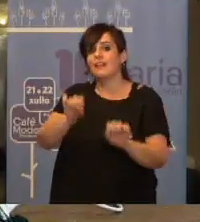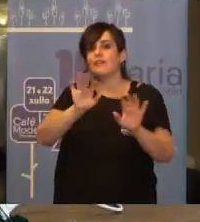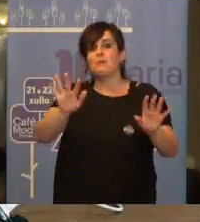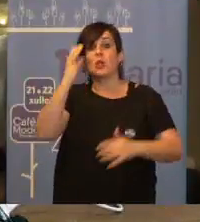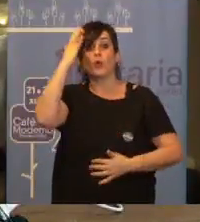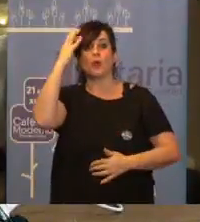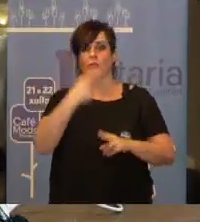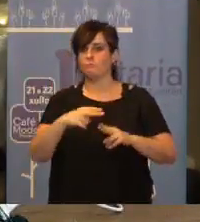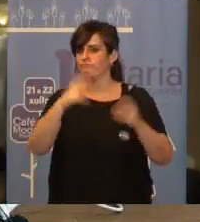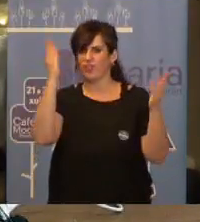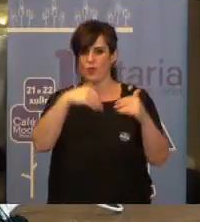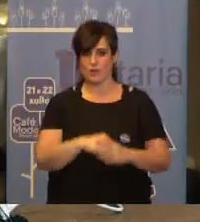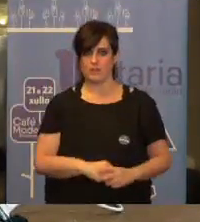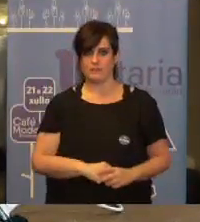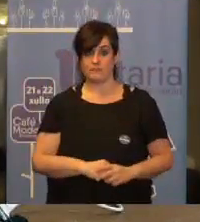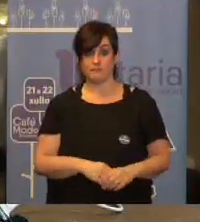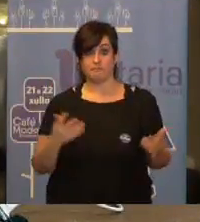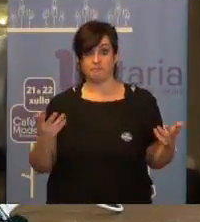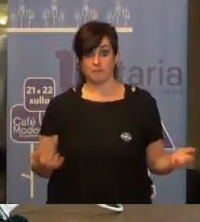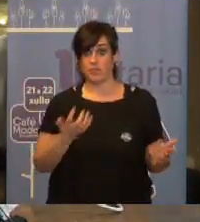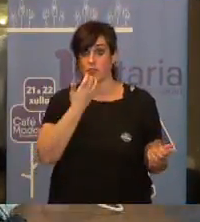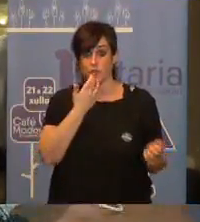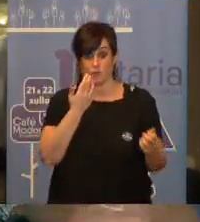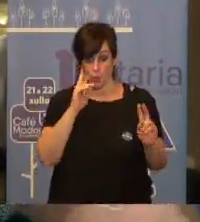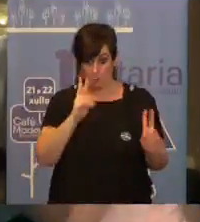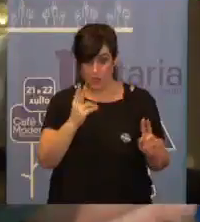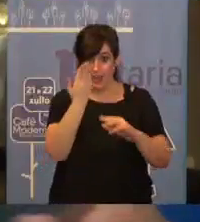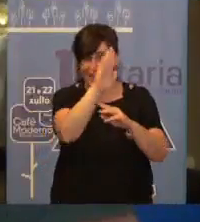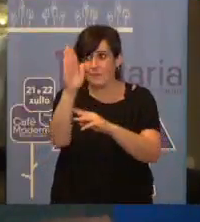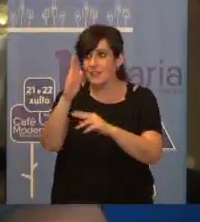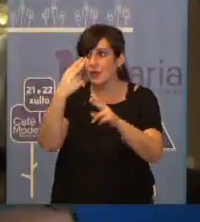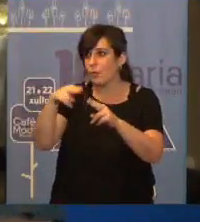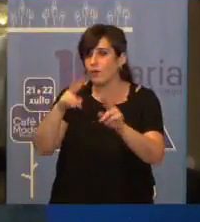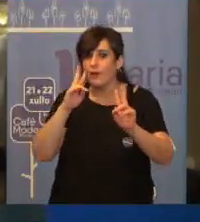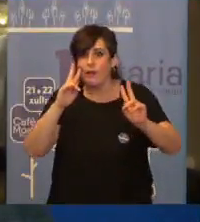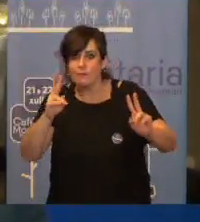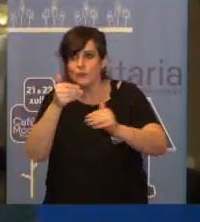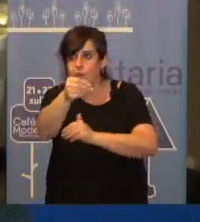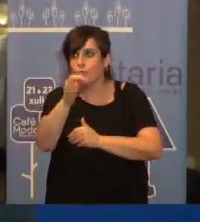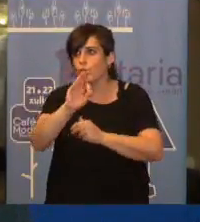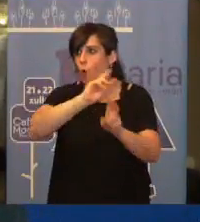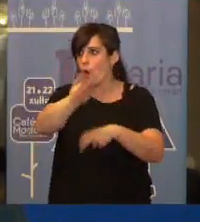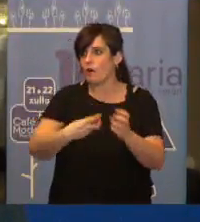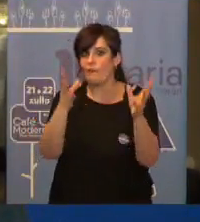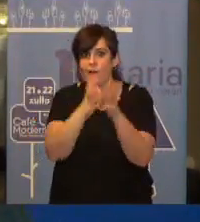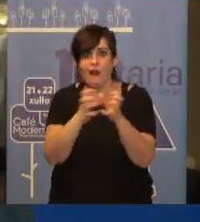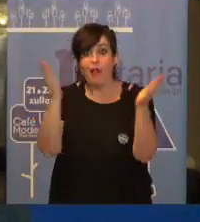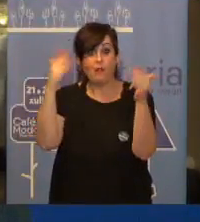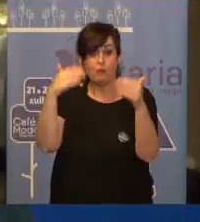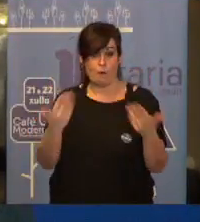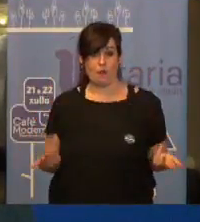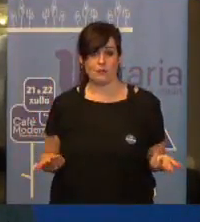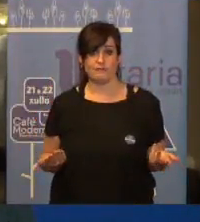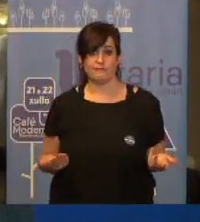política como era a imaginación política revolucionaria ou incluso reformista no seu momento, que